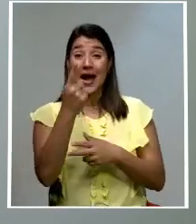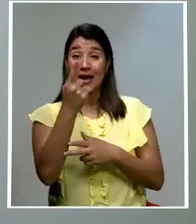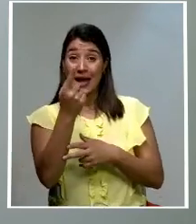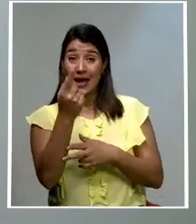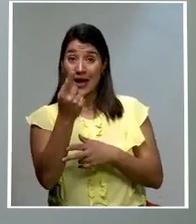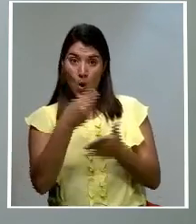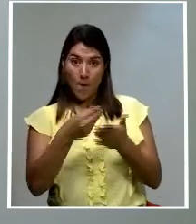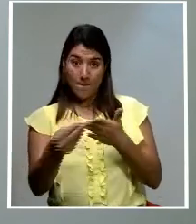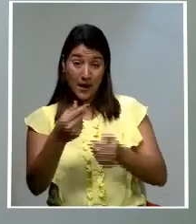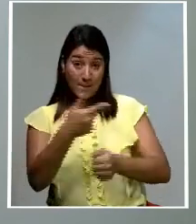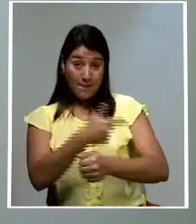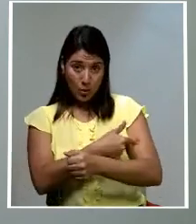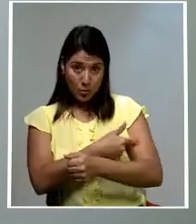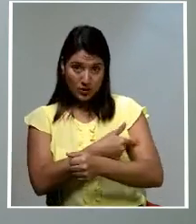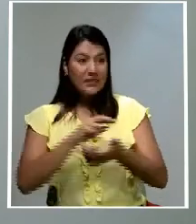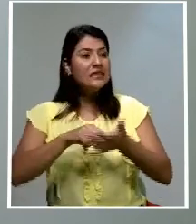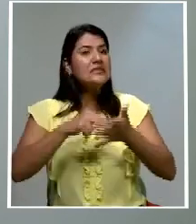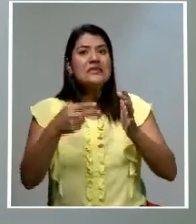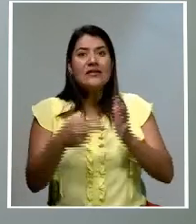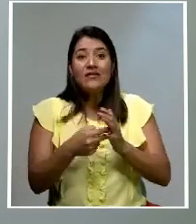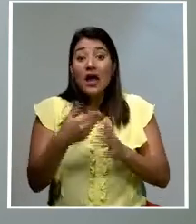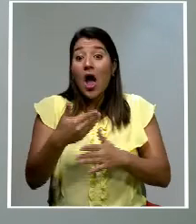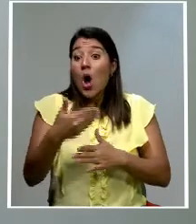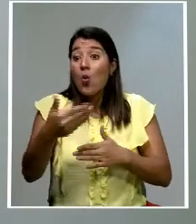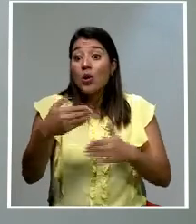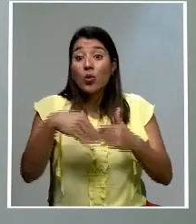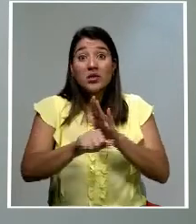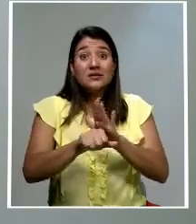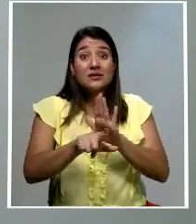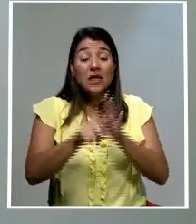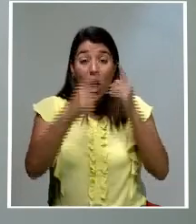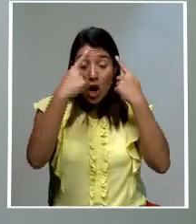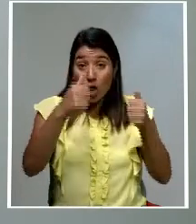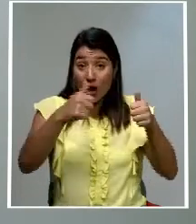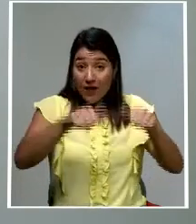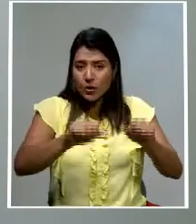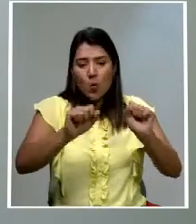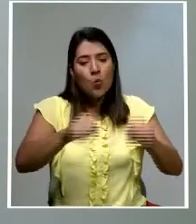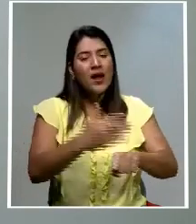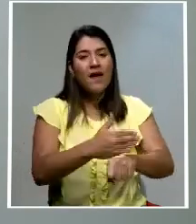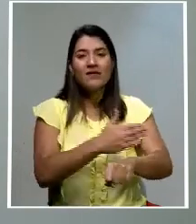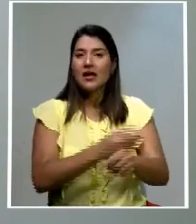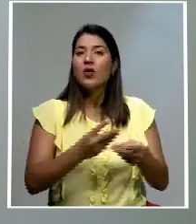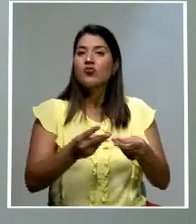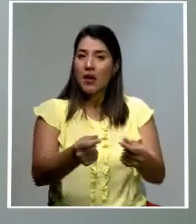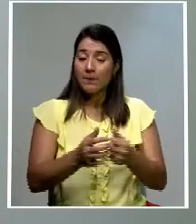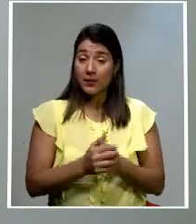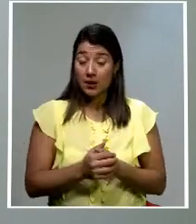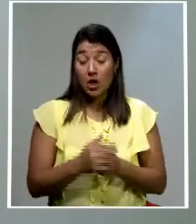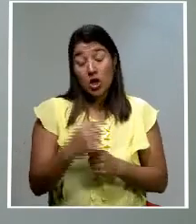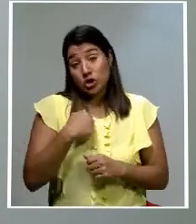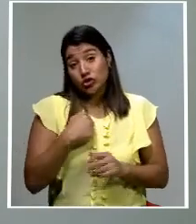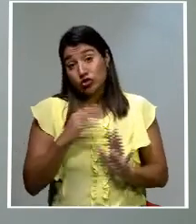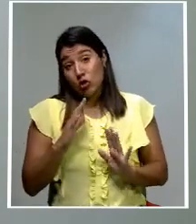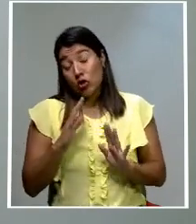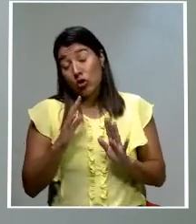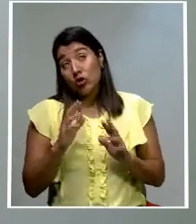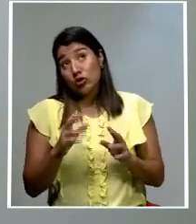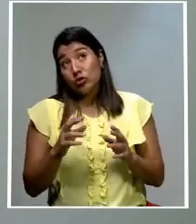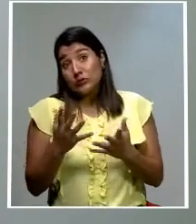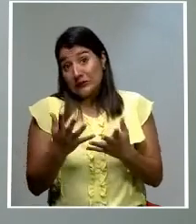las vacunas. Es decir, cuando hay acuerdo político, la Asamblea Legislativa avanza muy rápidamente. Yo lo que le apostaría es que